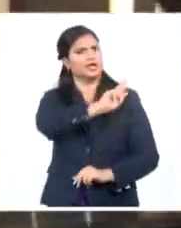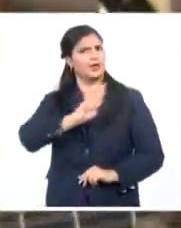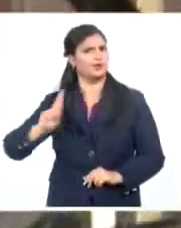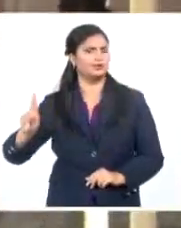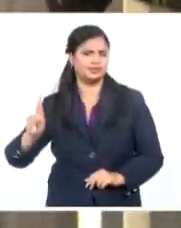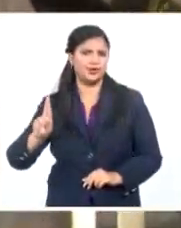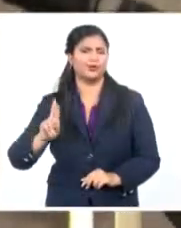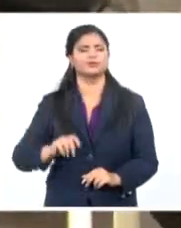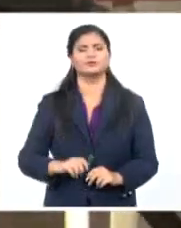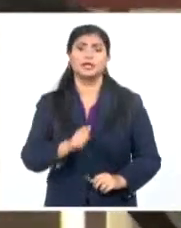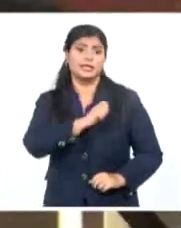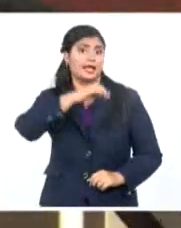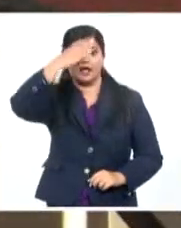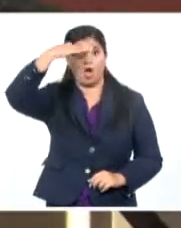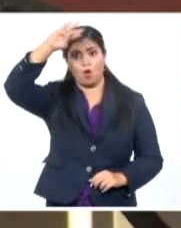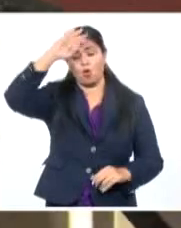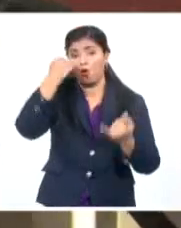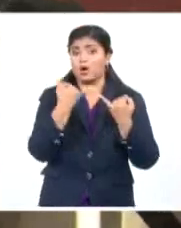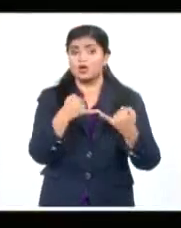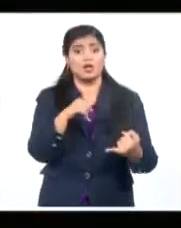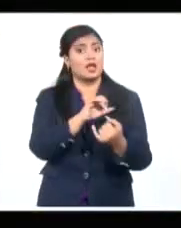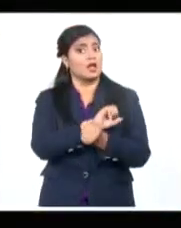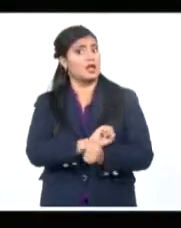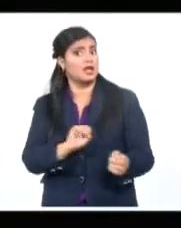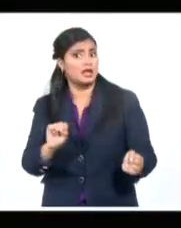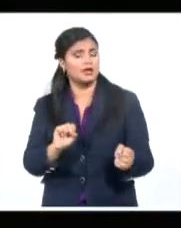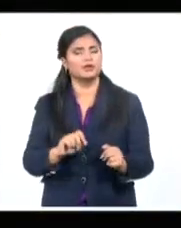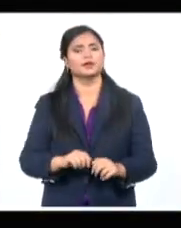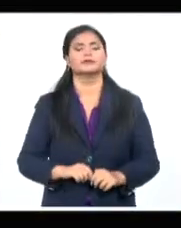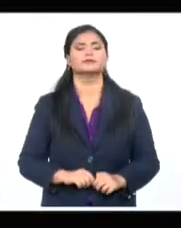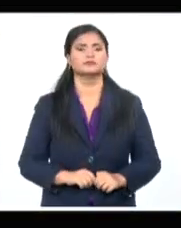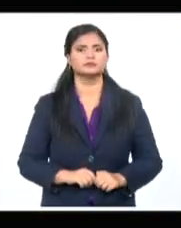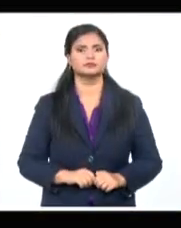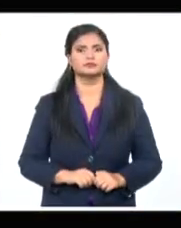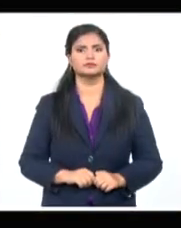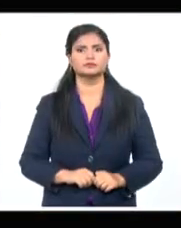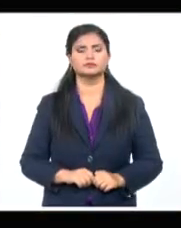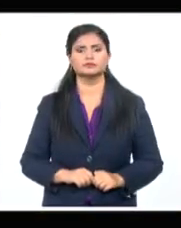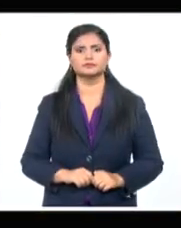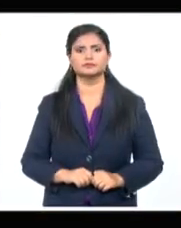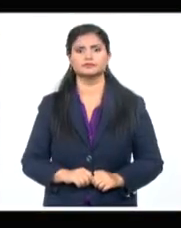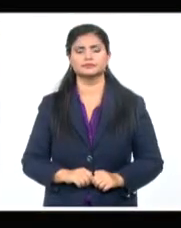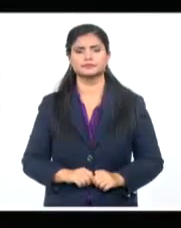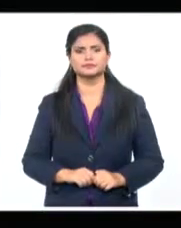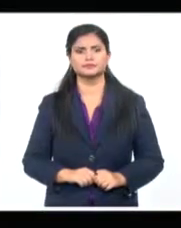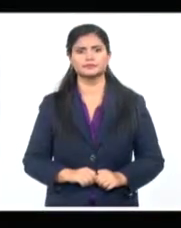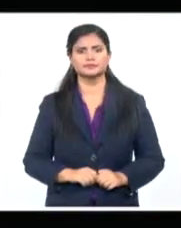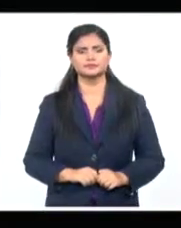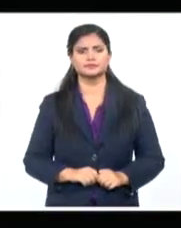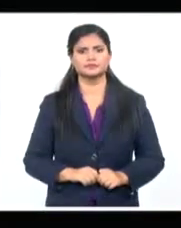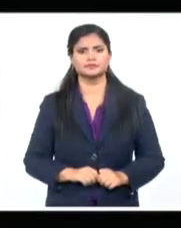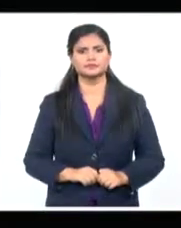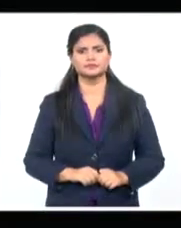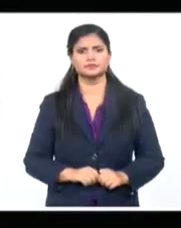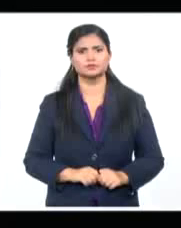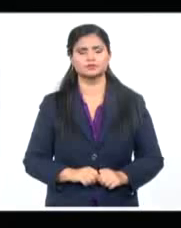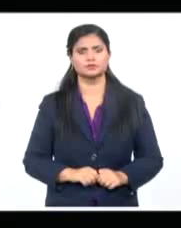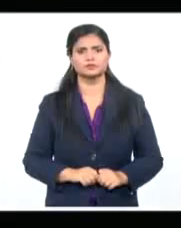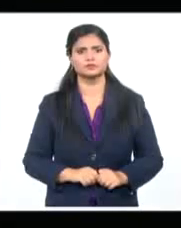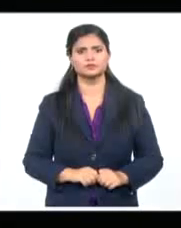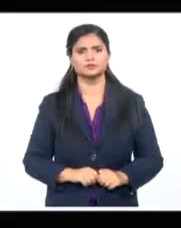ayer en los inicios del movimiento la nueva Trova abrazo a ese grupo de jóvenes también y por supuesto